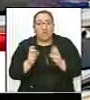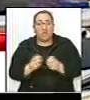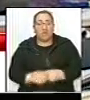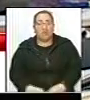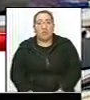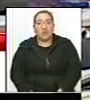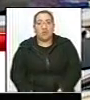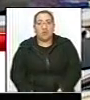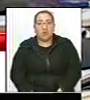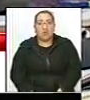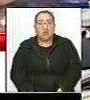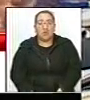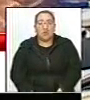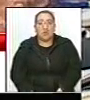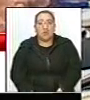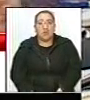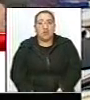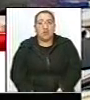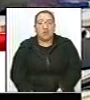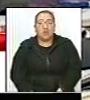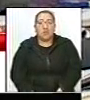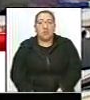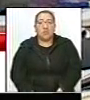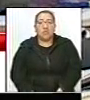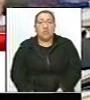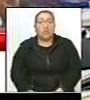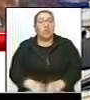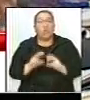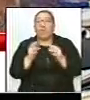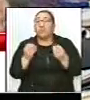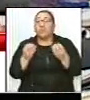generado mucha informalidad allá, además consentida